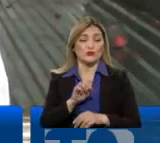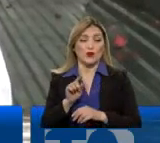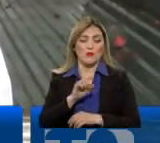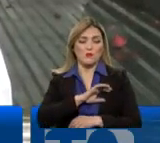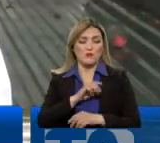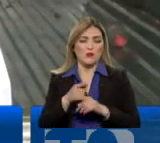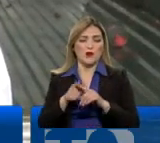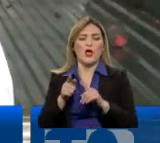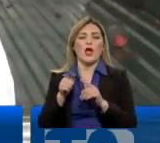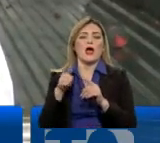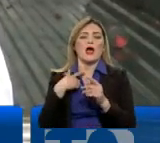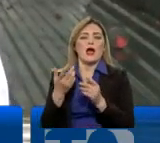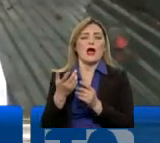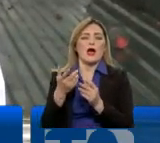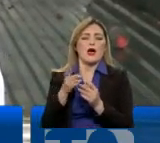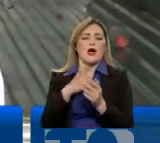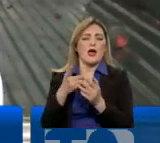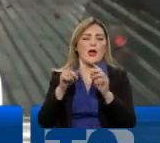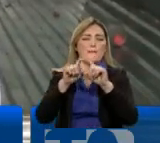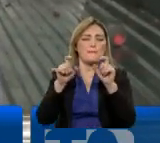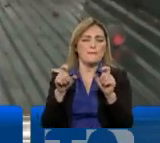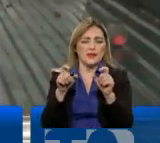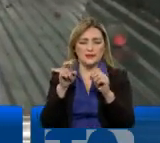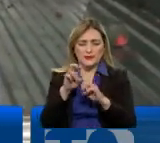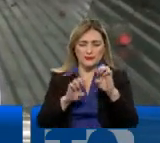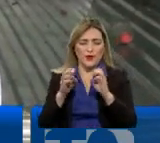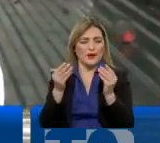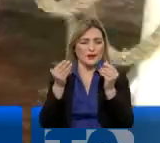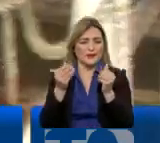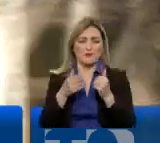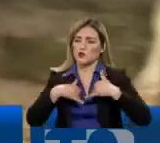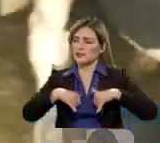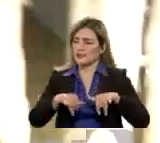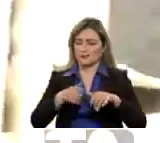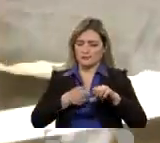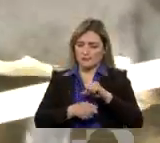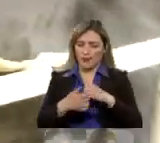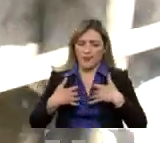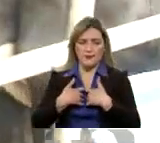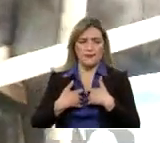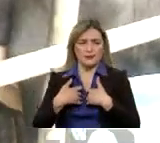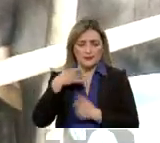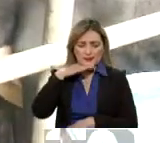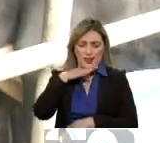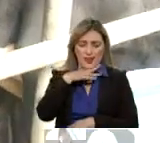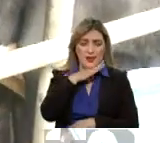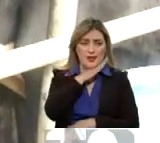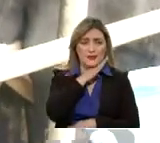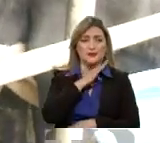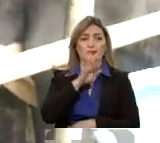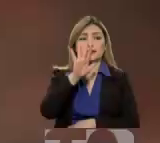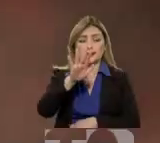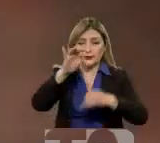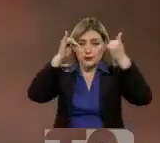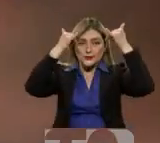Agrocalidad, y siguen reincidiendo en las actividades de faenamiento ilegal. En condiciones de insalubridad se encontró a